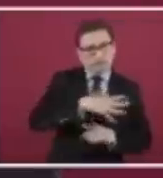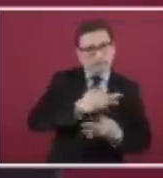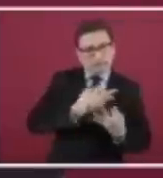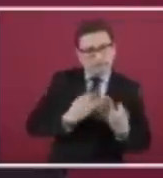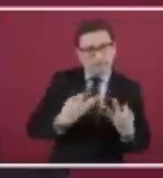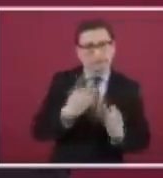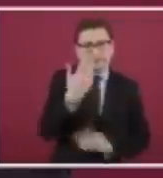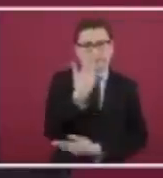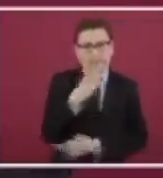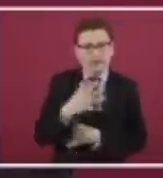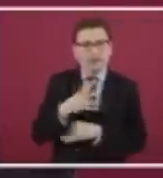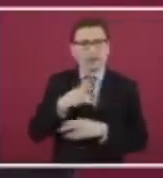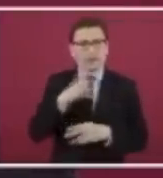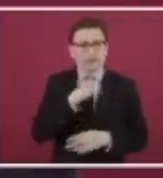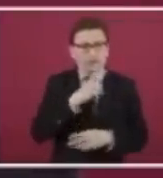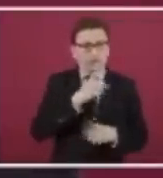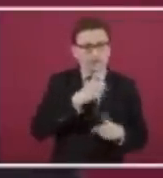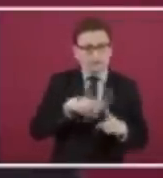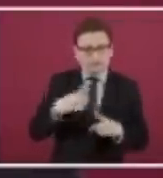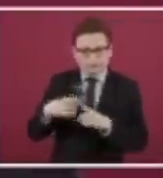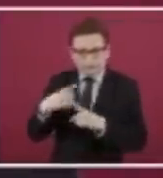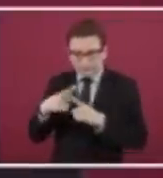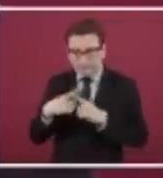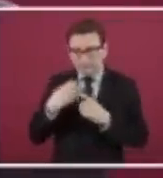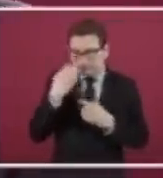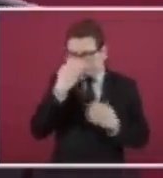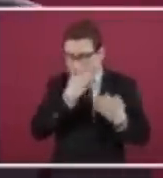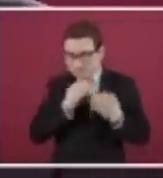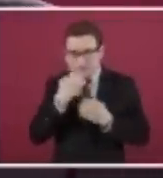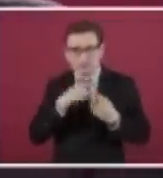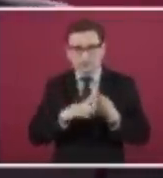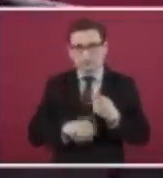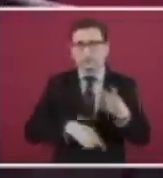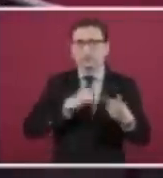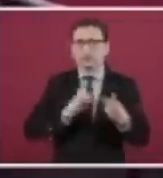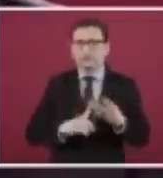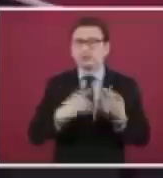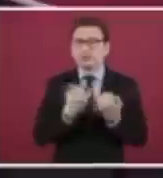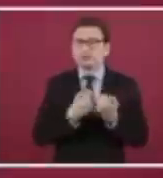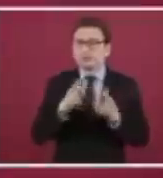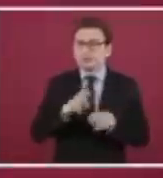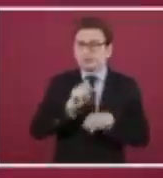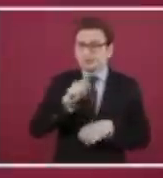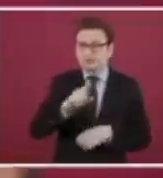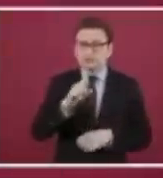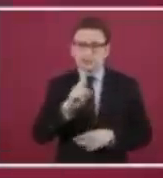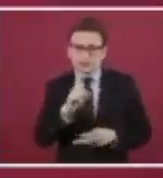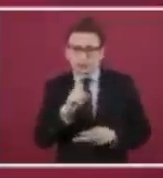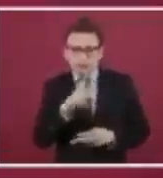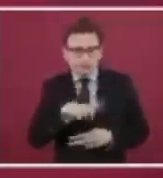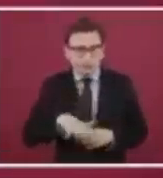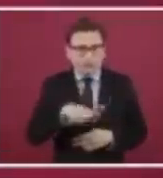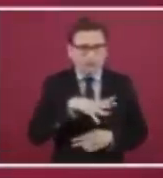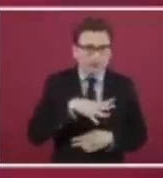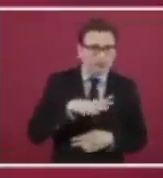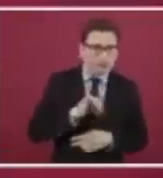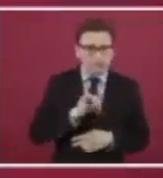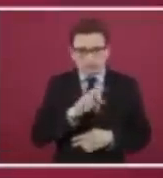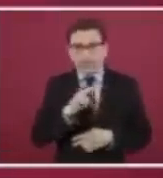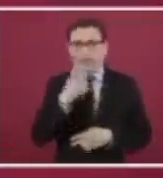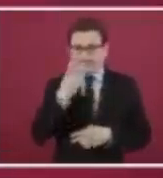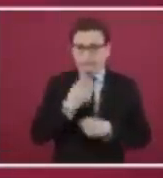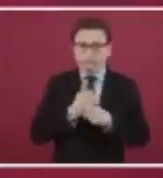y sobre la disponibilidad del agua en esa zona. Estamos en